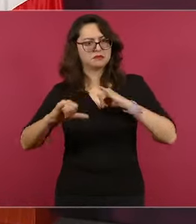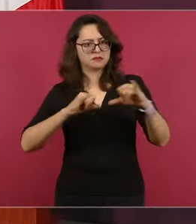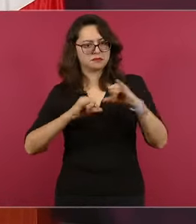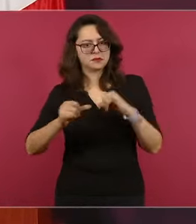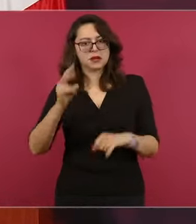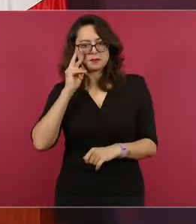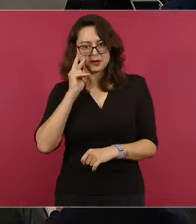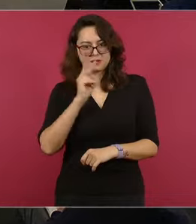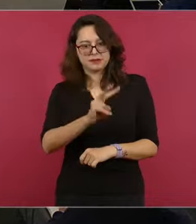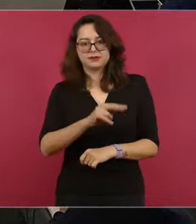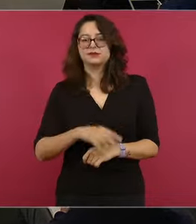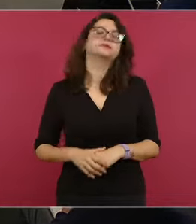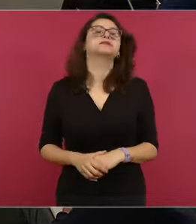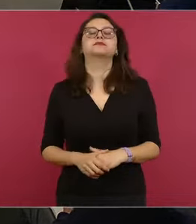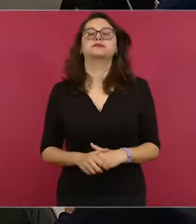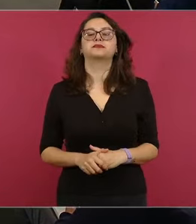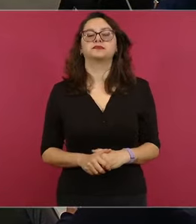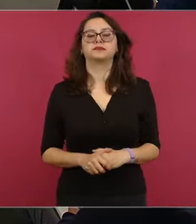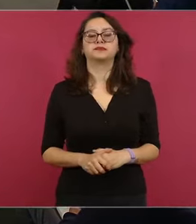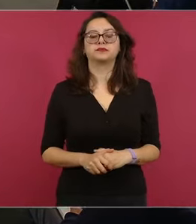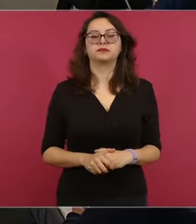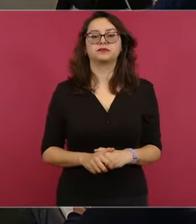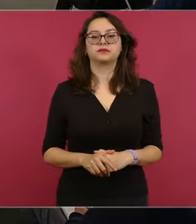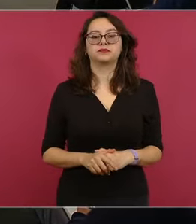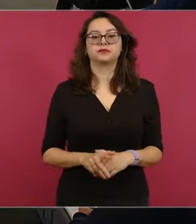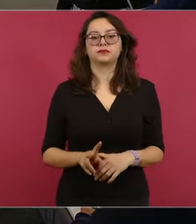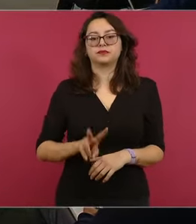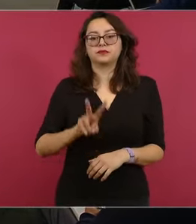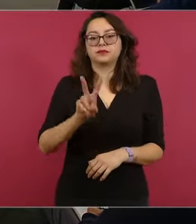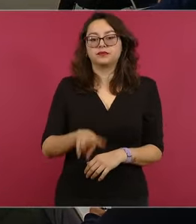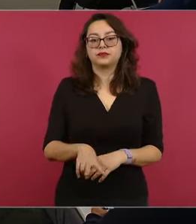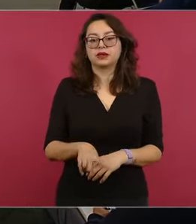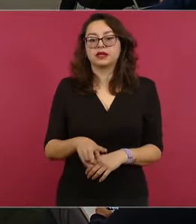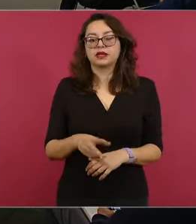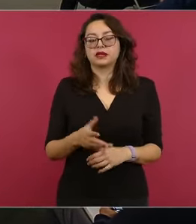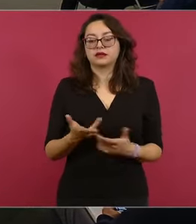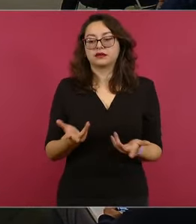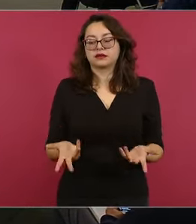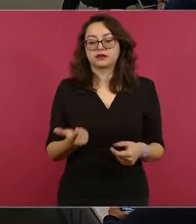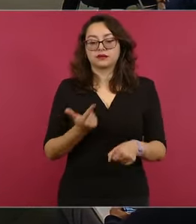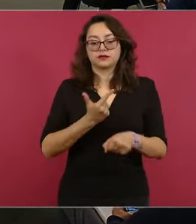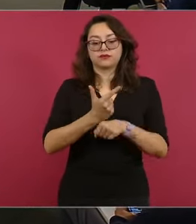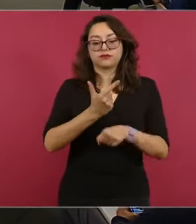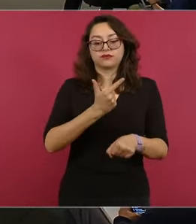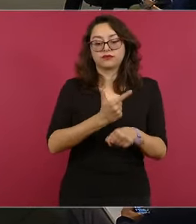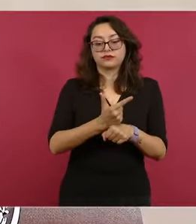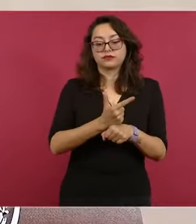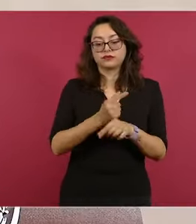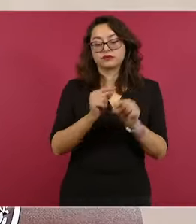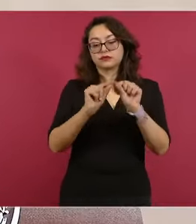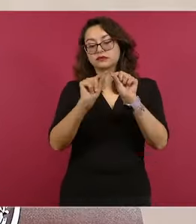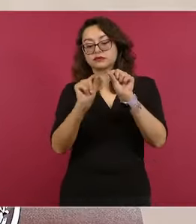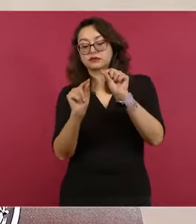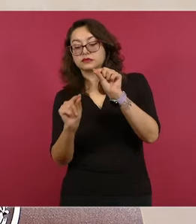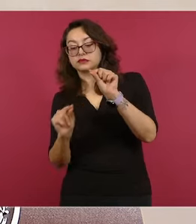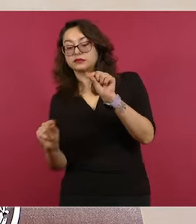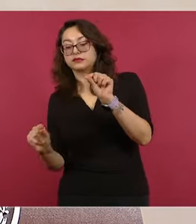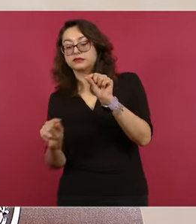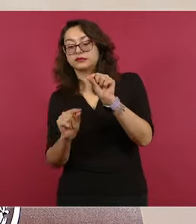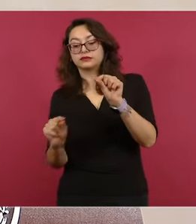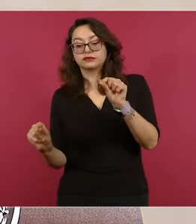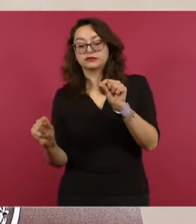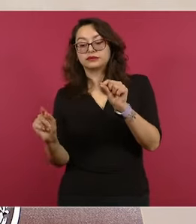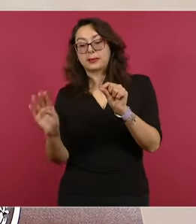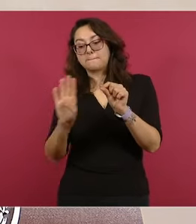el mapa? Porque terminando Guatemala ya entra Belice,